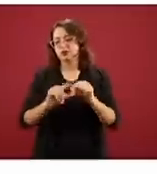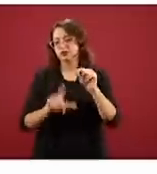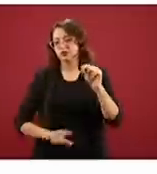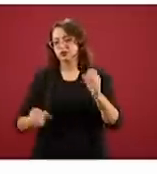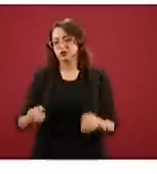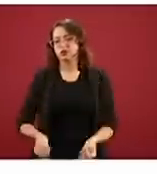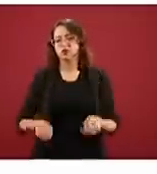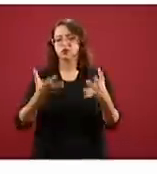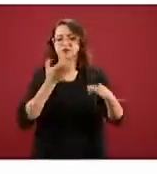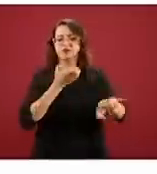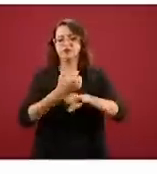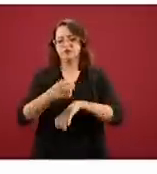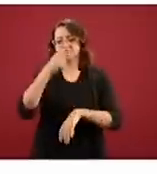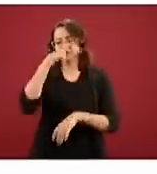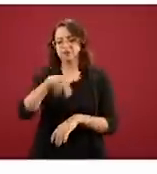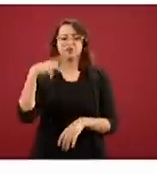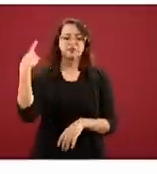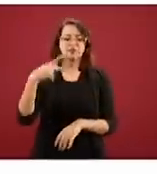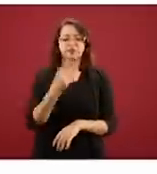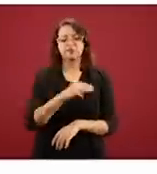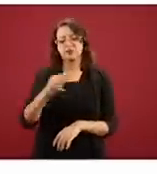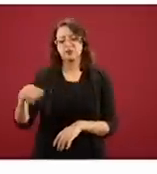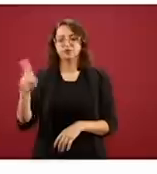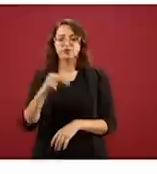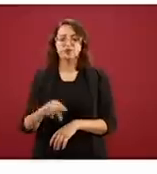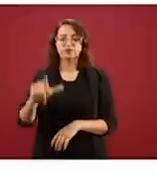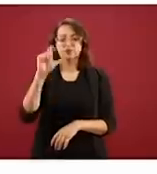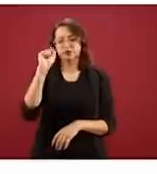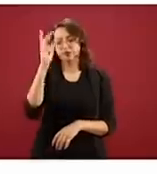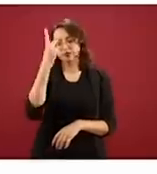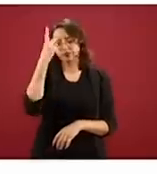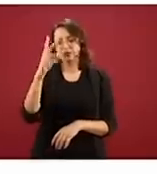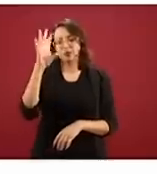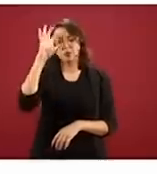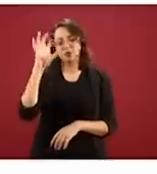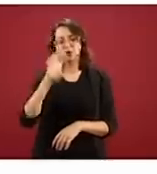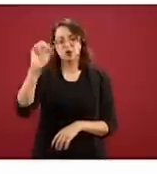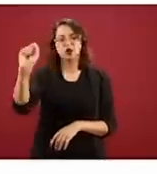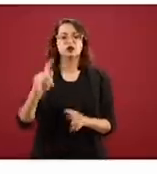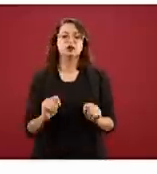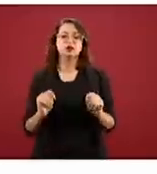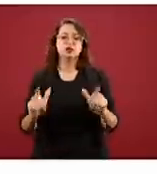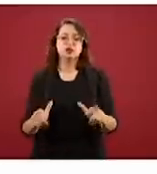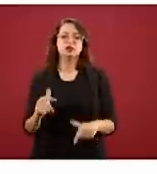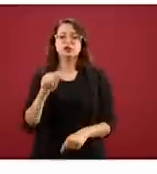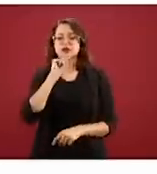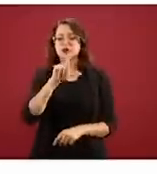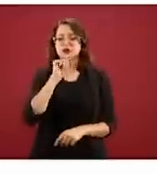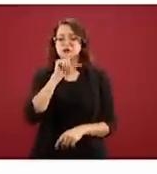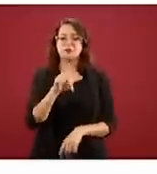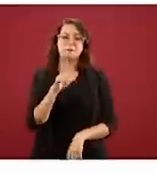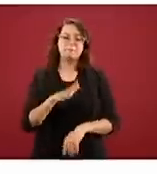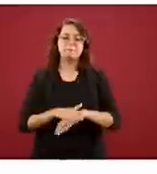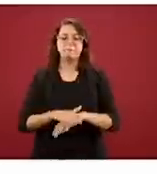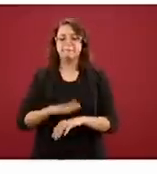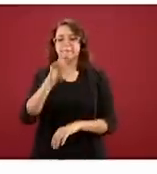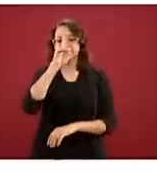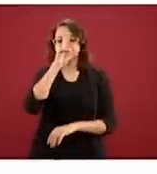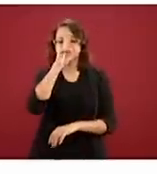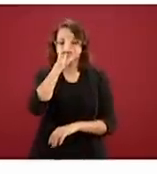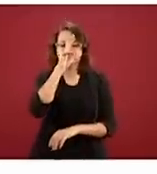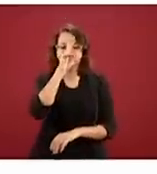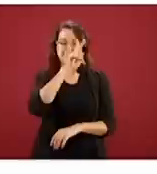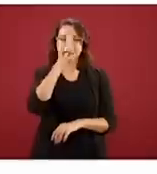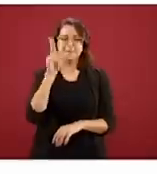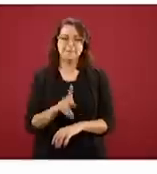nacionales: el Estado de México, Puebla, Michoacán, Nuevo León, San Luis Potosí, Morelos, Tlaxcala, Jalisco, son los que